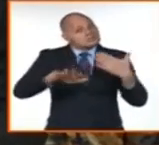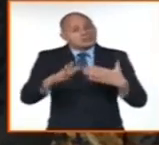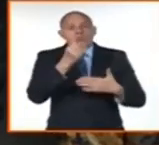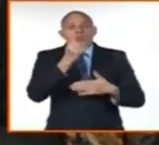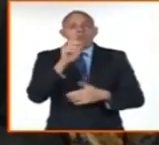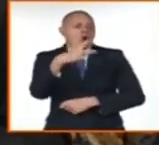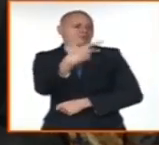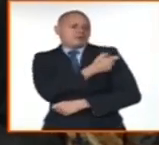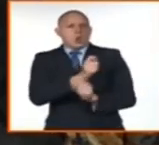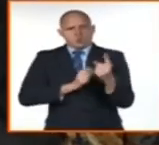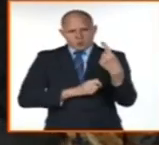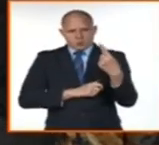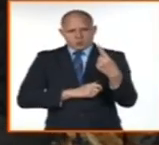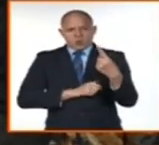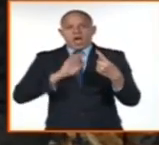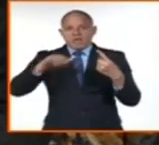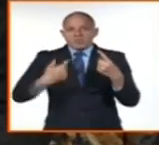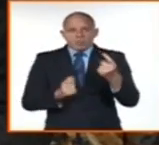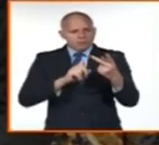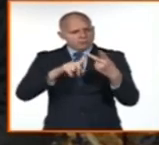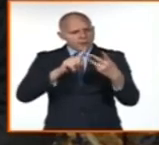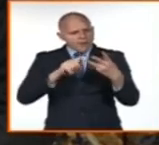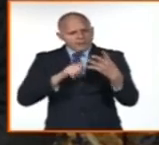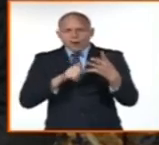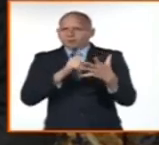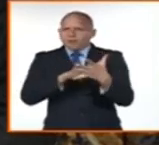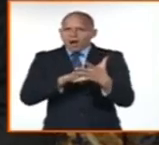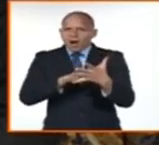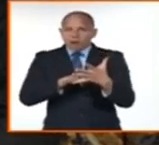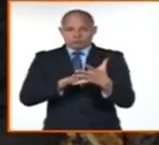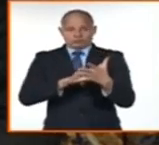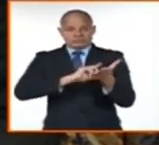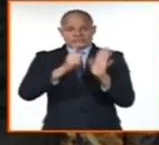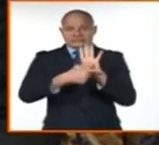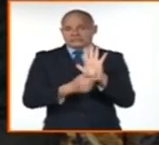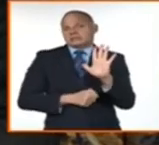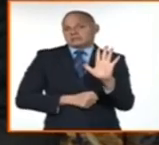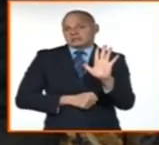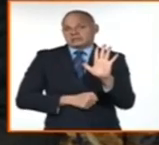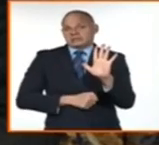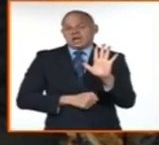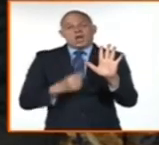también buenas vacunas. Entre ellas una que se llama Mambisa, que además se aplica de manera